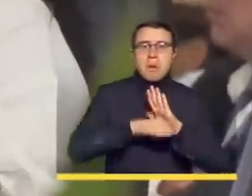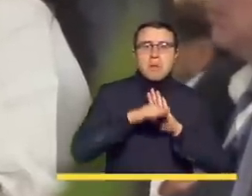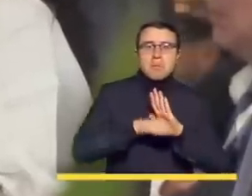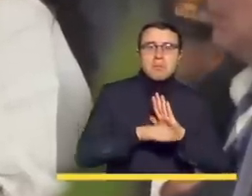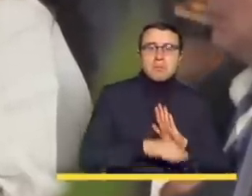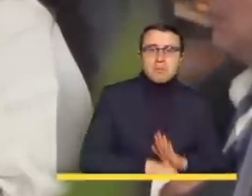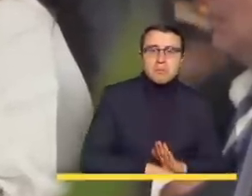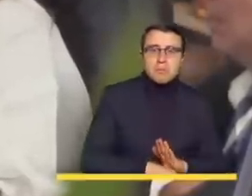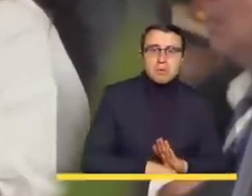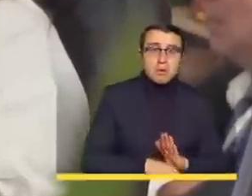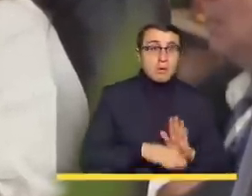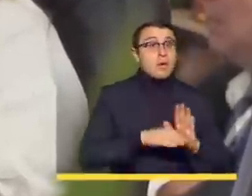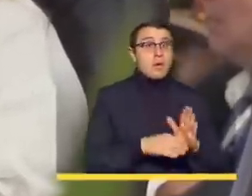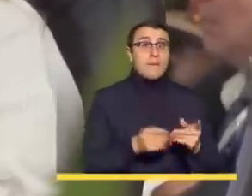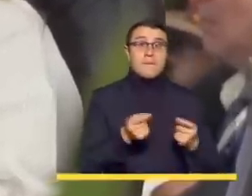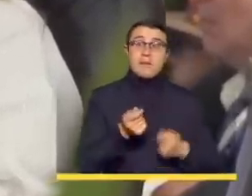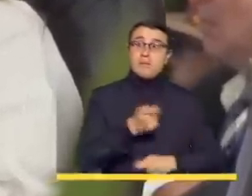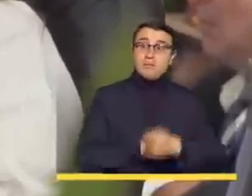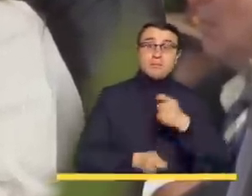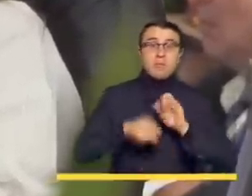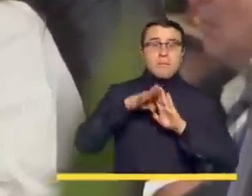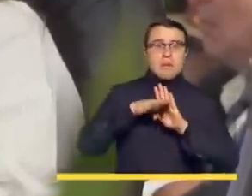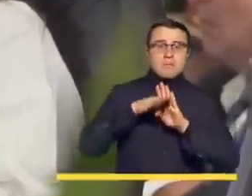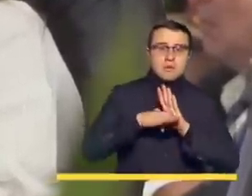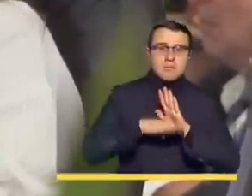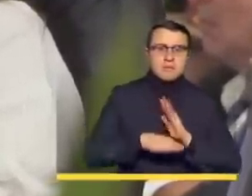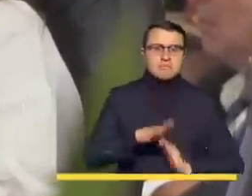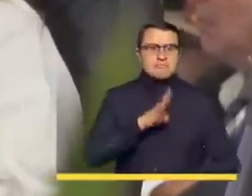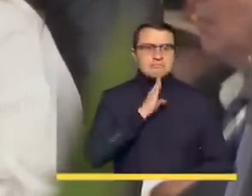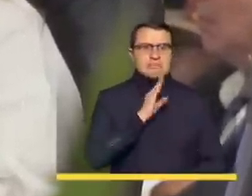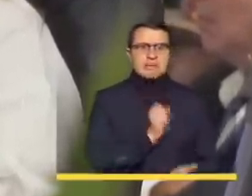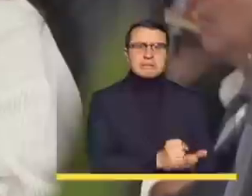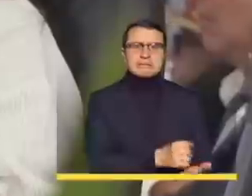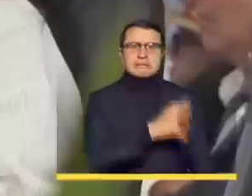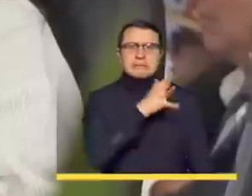Y si se cae el precio, ¿quién se enriquece?